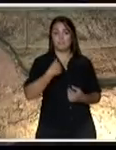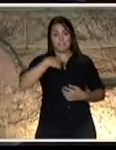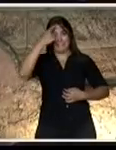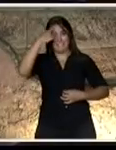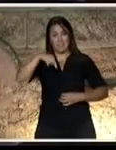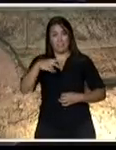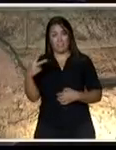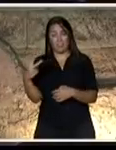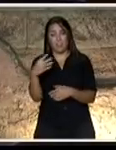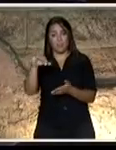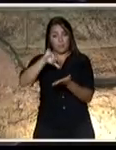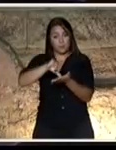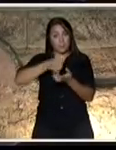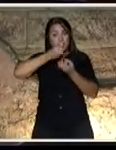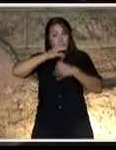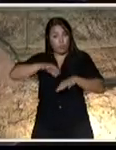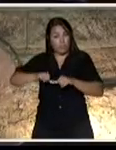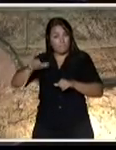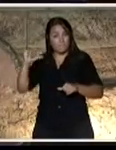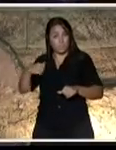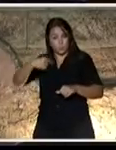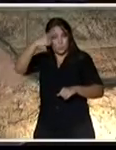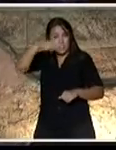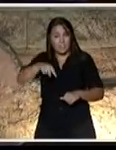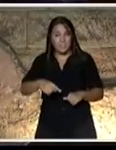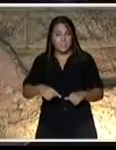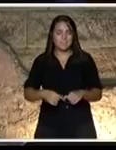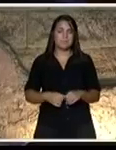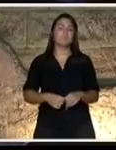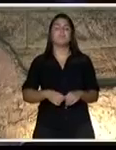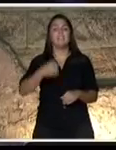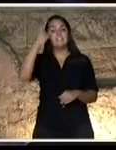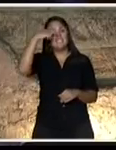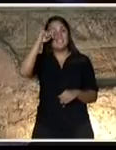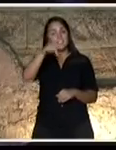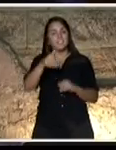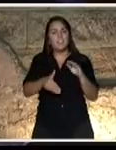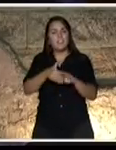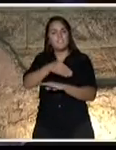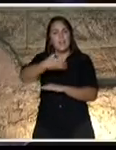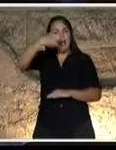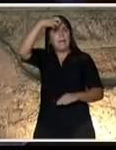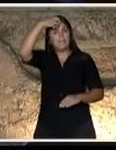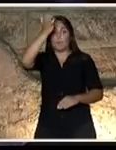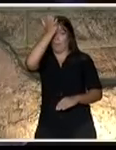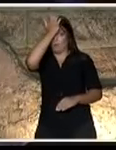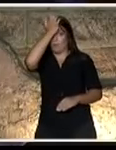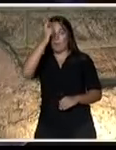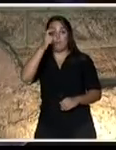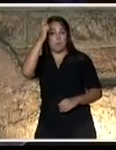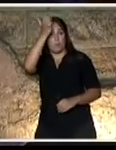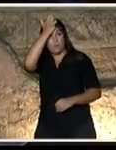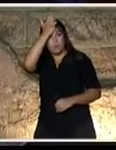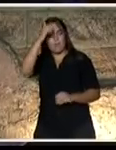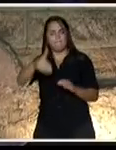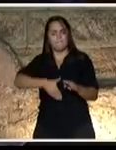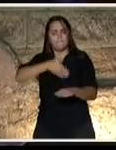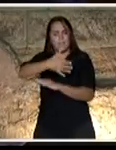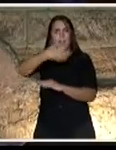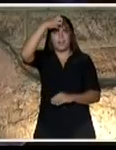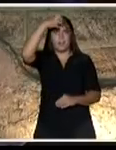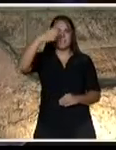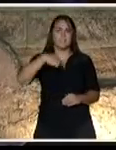dos ciudades tuvieron en la historia? ¿Sabéis que allí iban reyes, emperadores a Guadalupe, menesterosos,